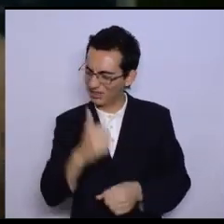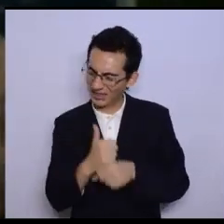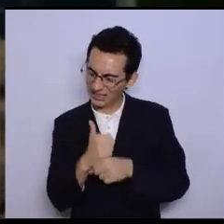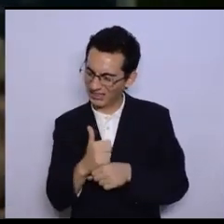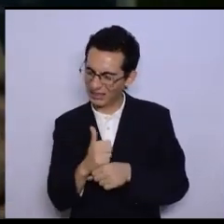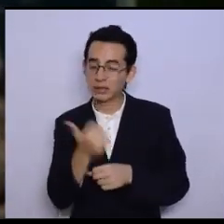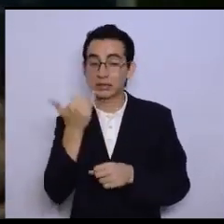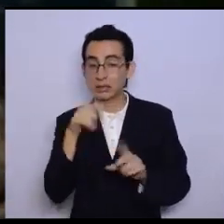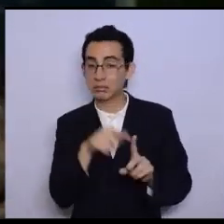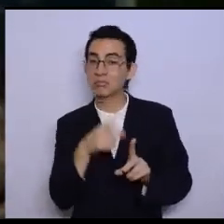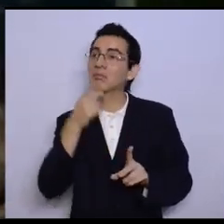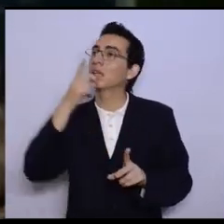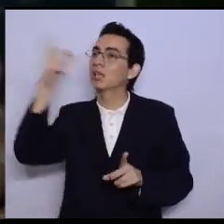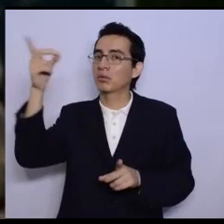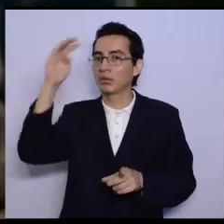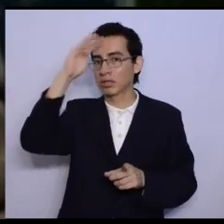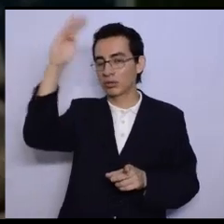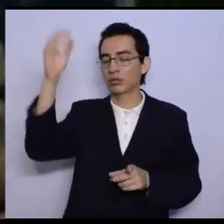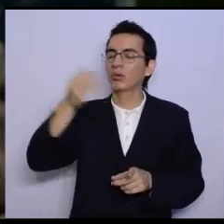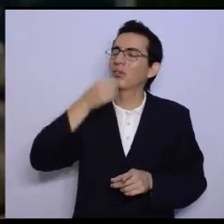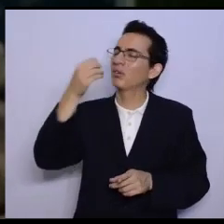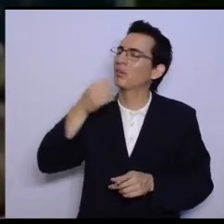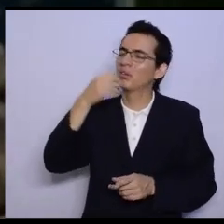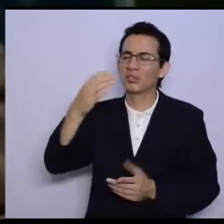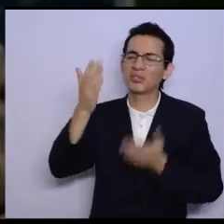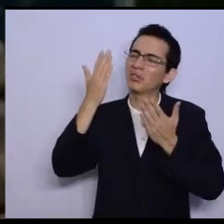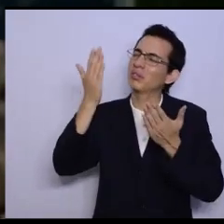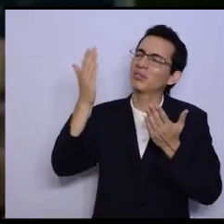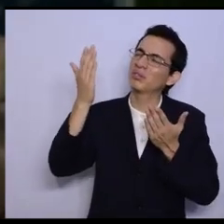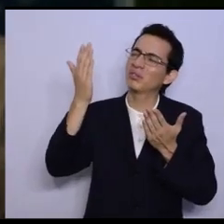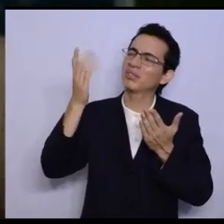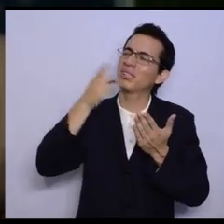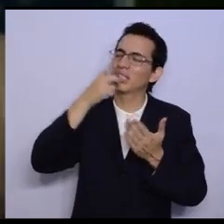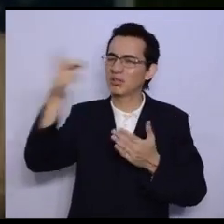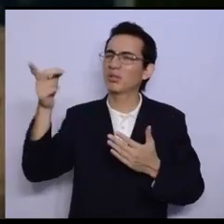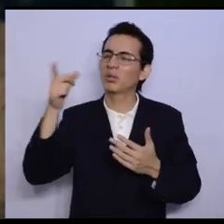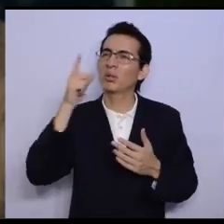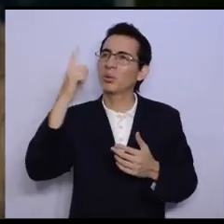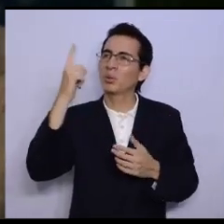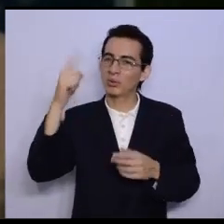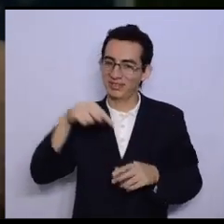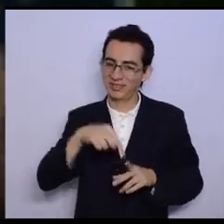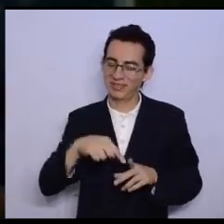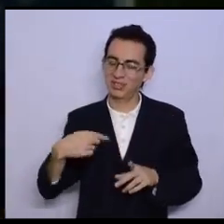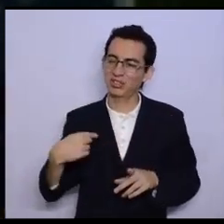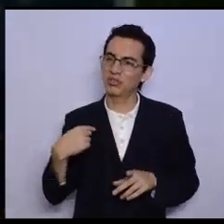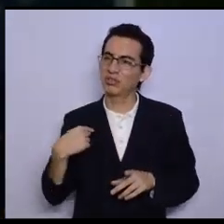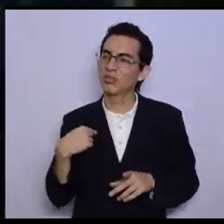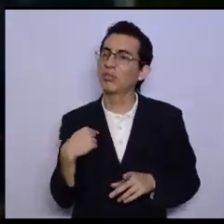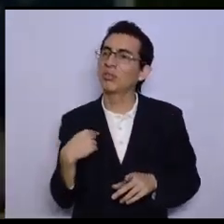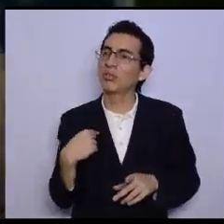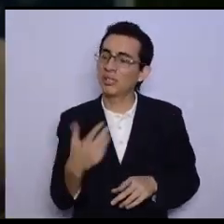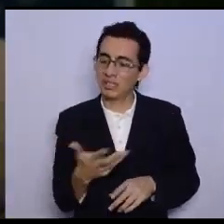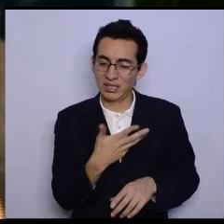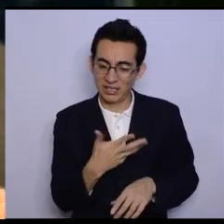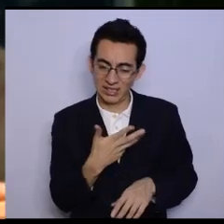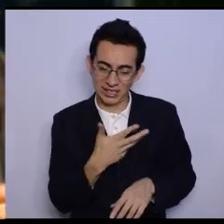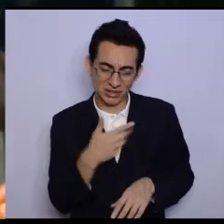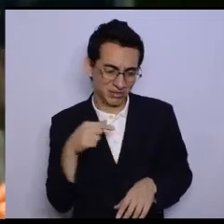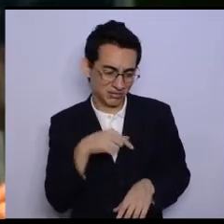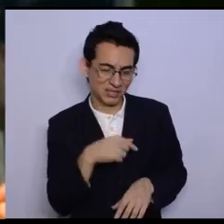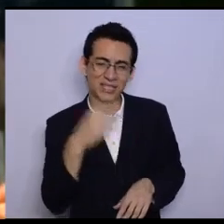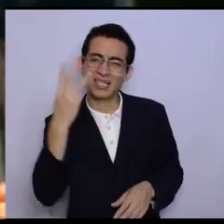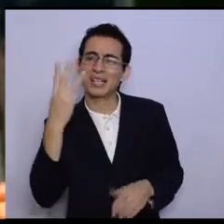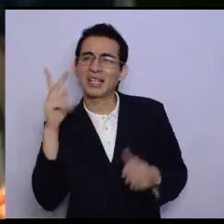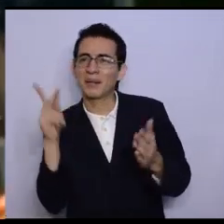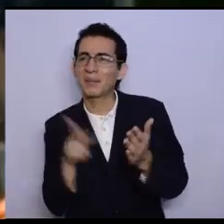al Señor. Aquí está, versículo 8, un aguijón. Respecto a lo cual tres